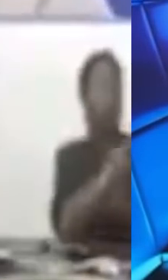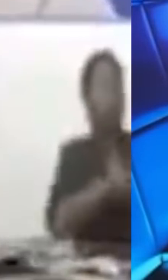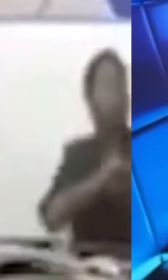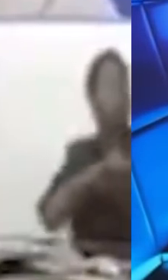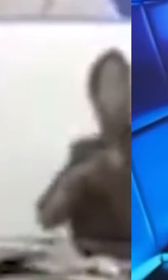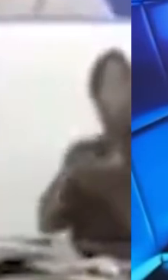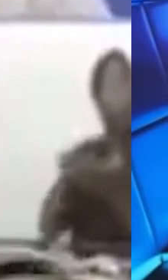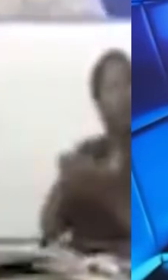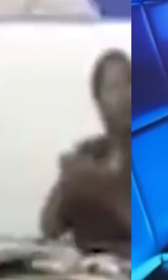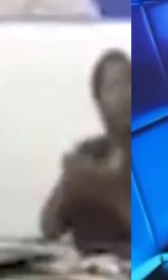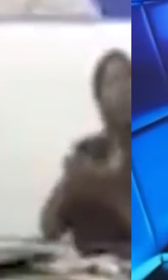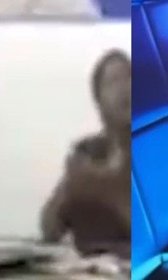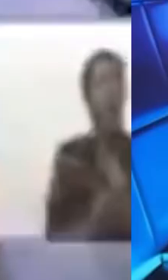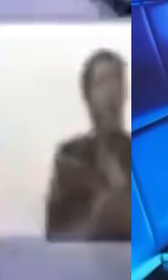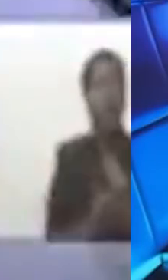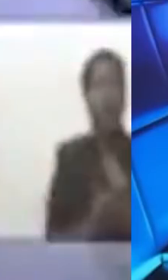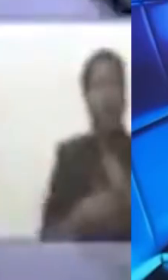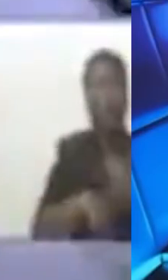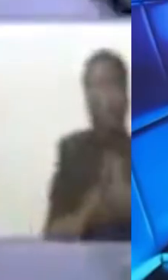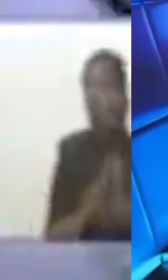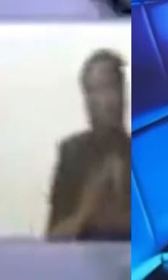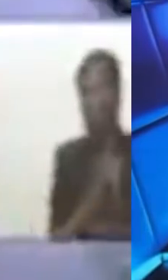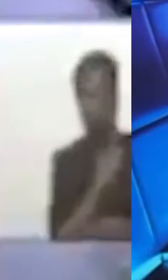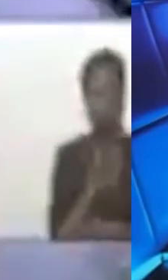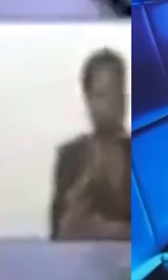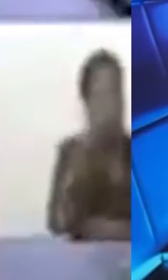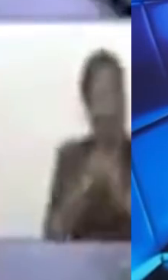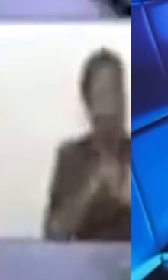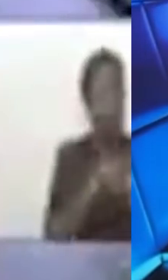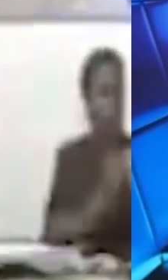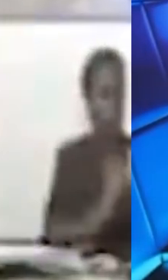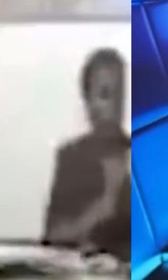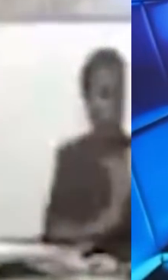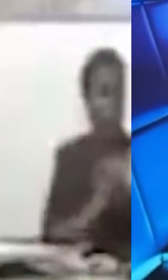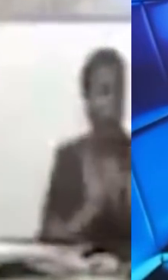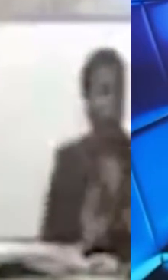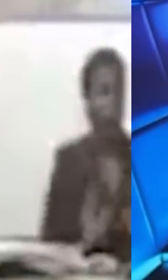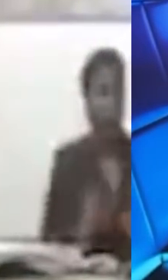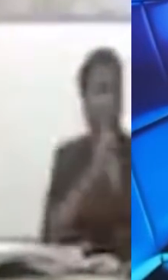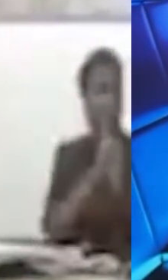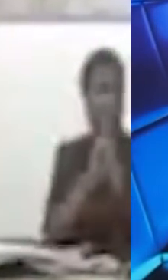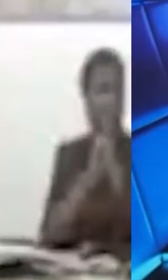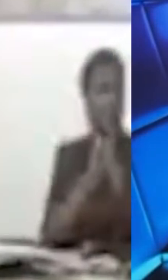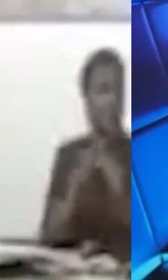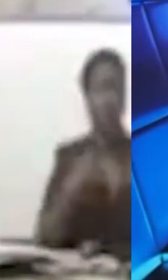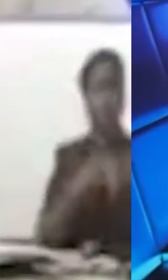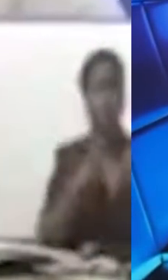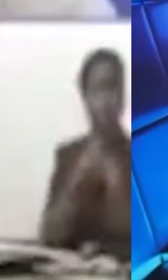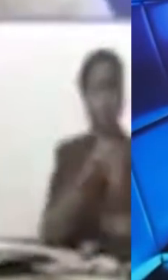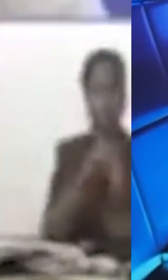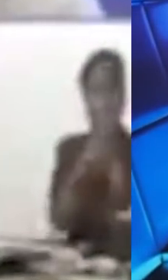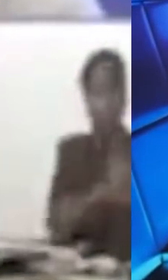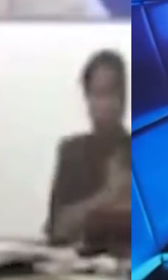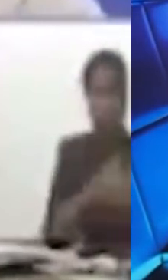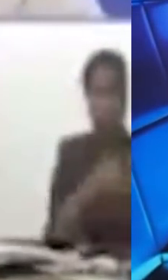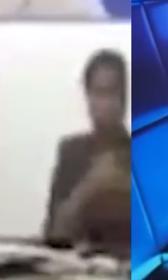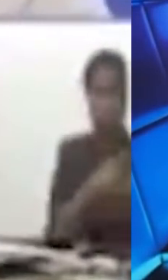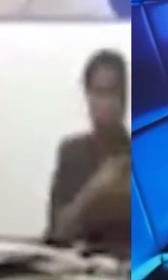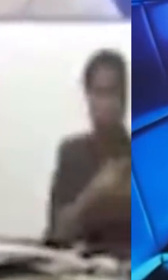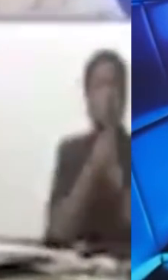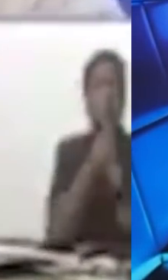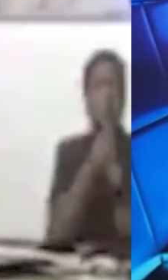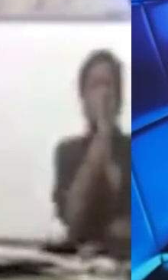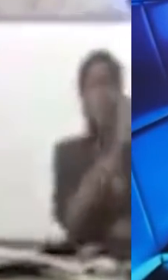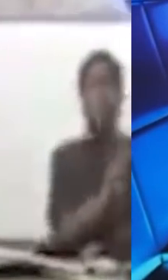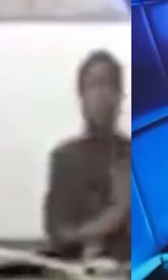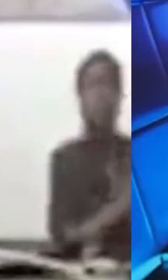la merienda escolar, para el traslado de los fallecidos. Los tres primeros días de agosto nosotros tuvimos, de los 69 fallecidos del municipio de Guantánamo, 23 fueron sospechosos.